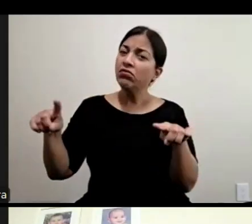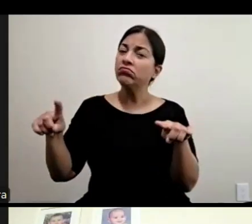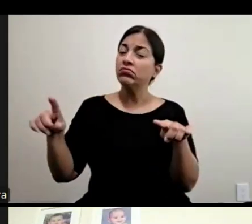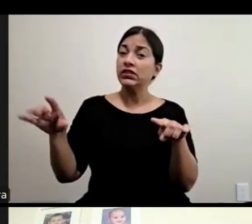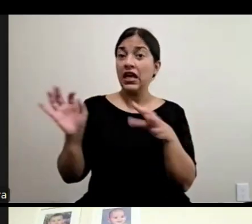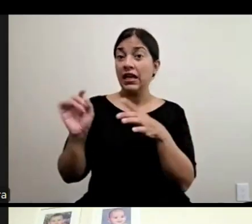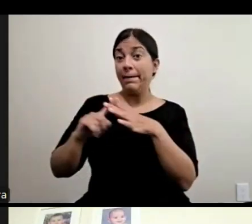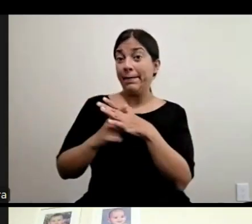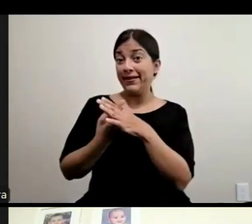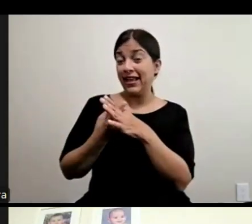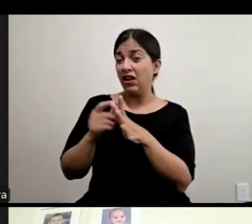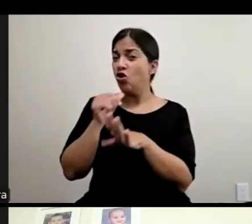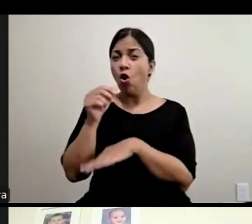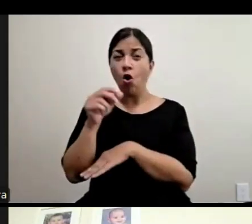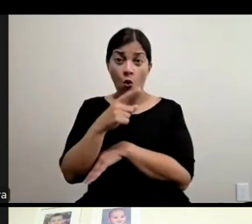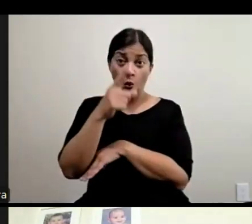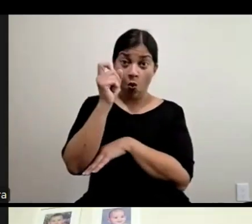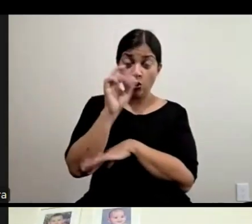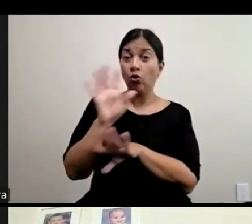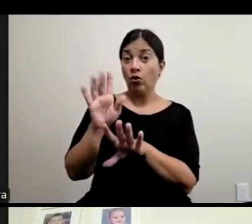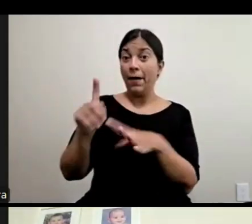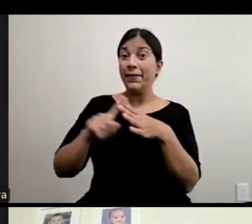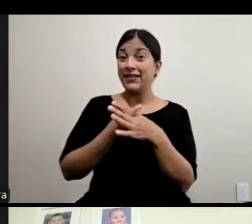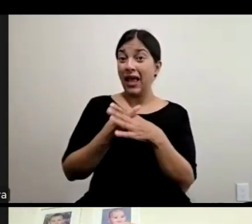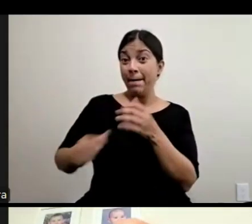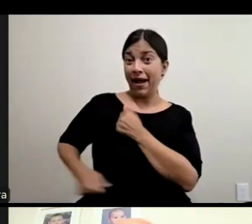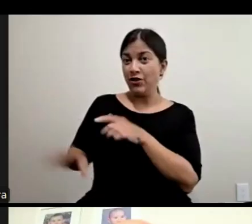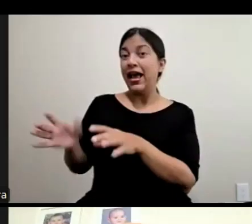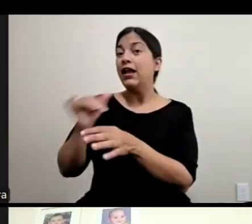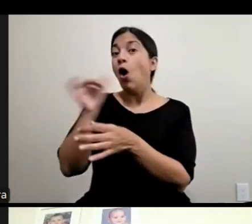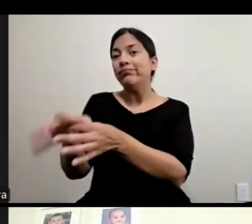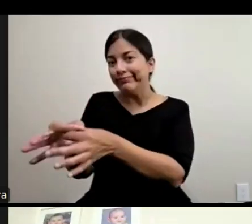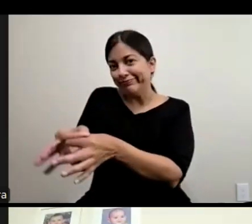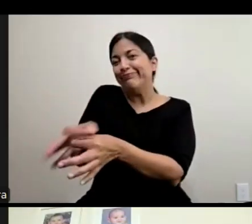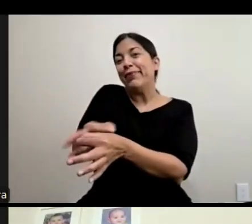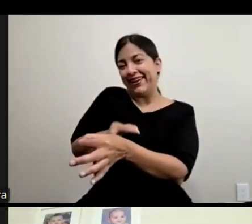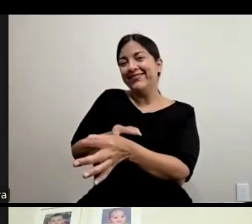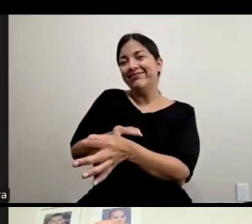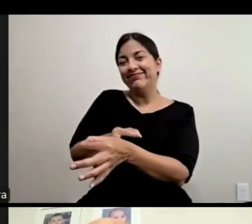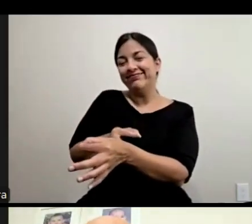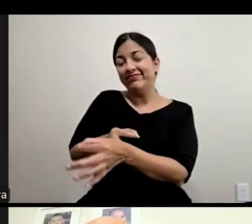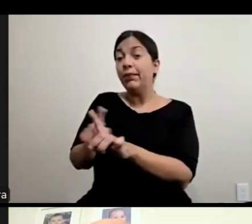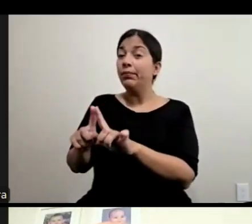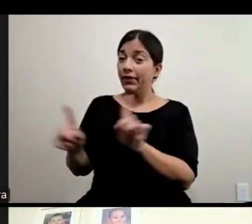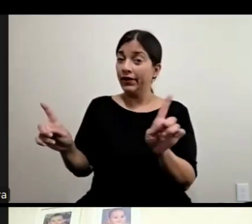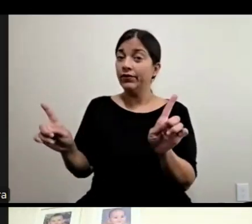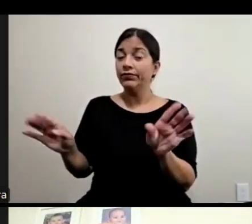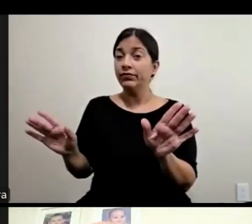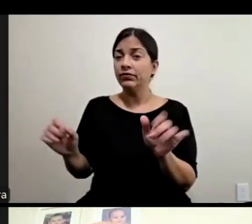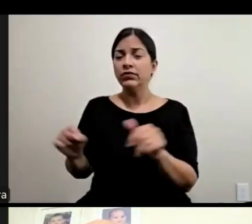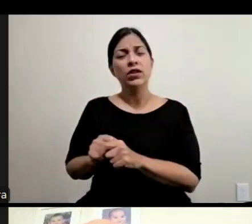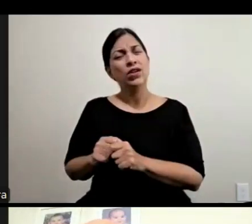mayo 15. Así que imagínate, lo que ocurrió así como que para atrás. Pero con este calor... Yo no